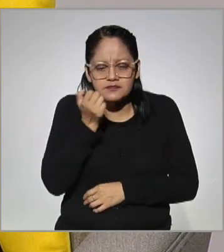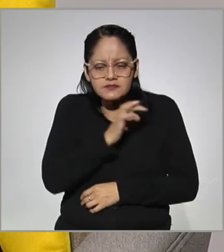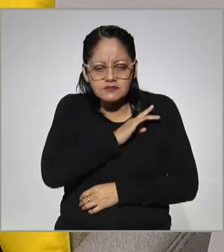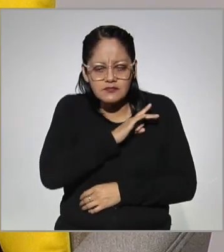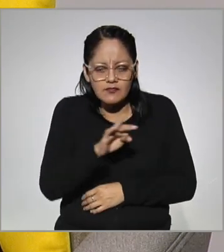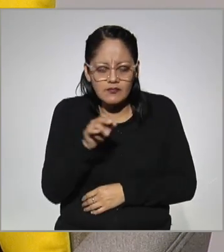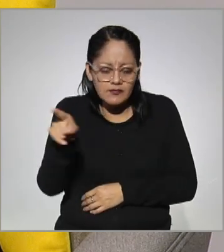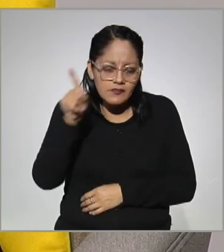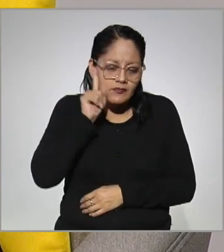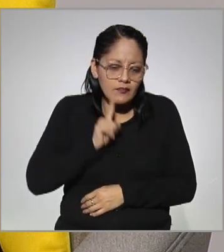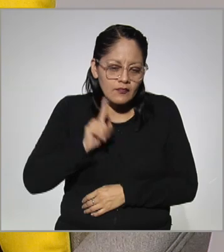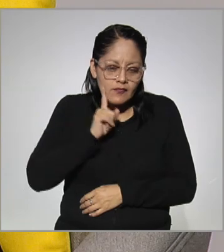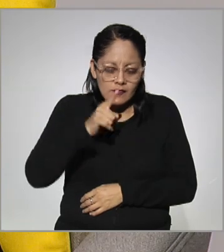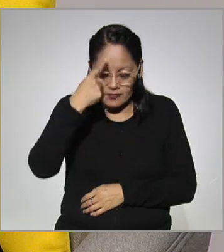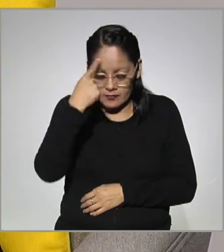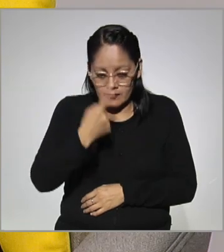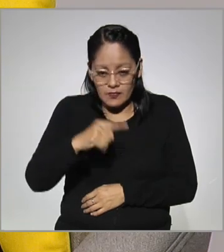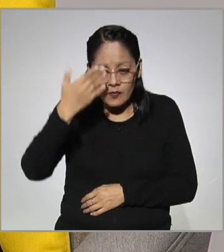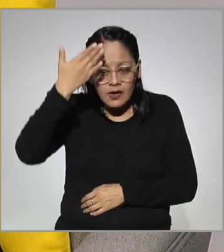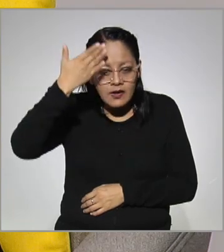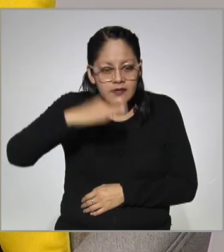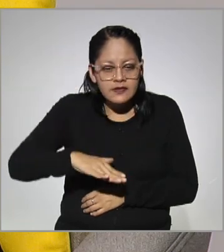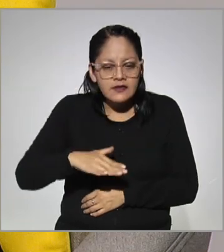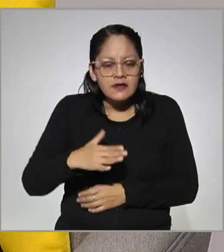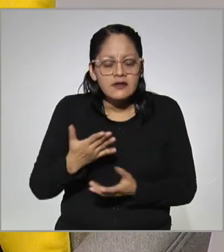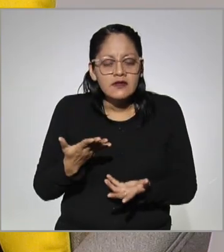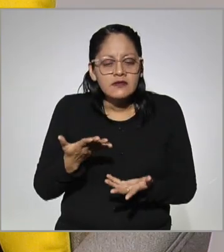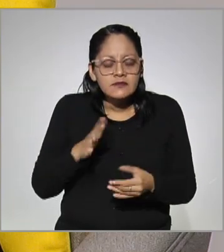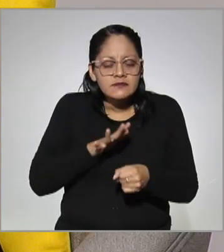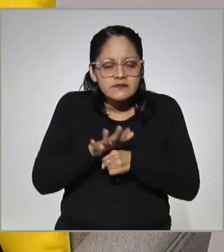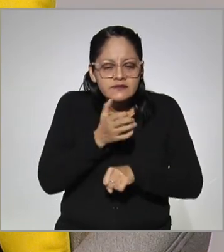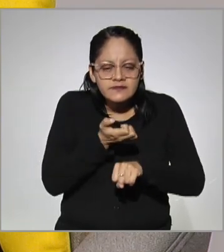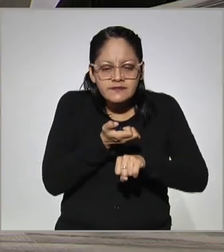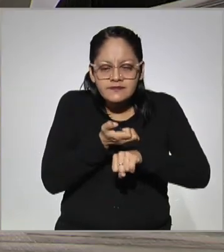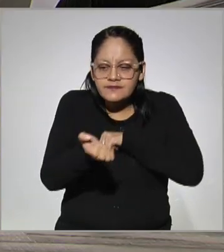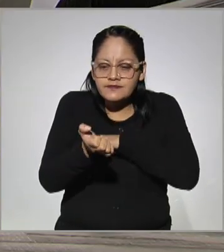esta mujer para saber en qué estado está el